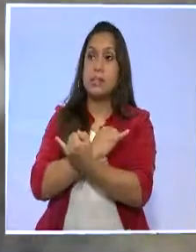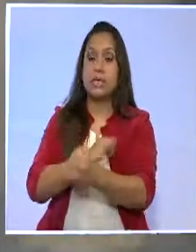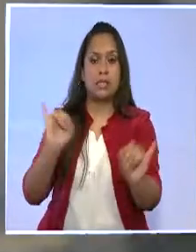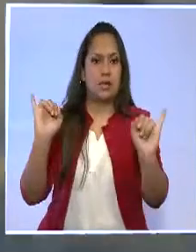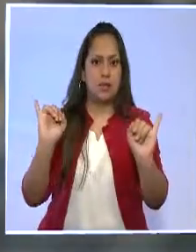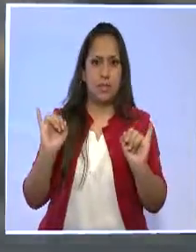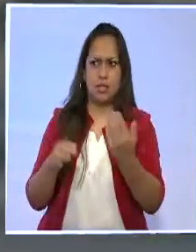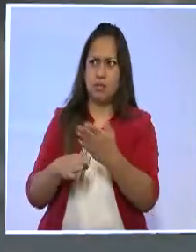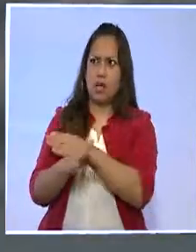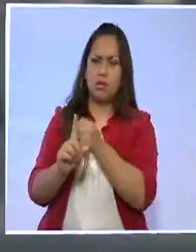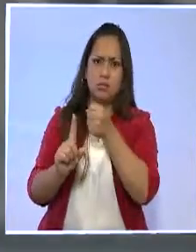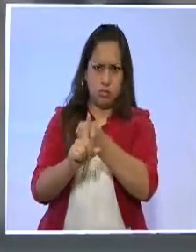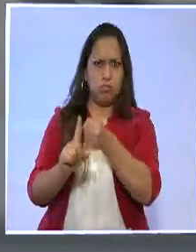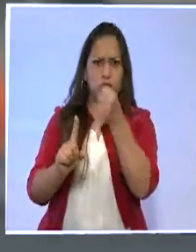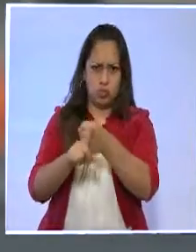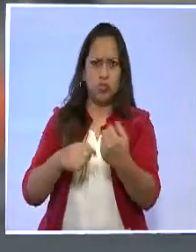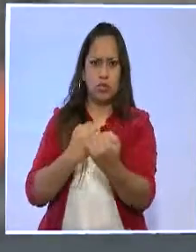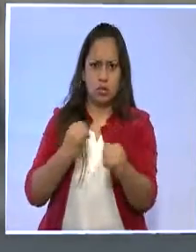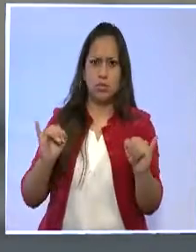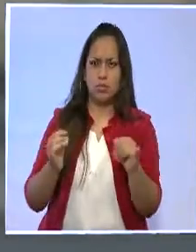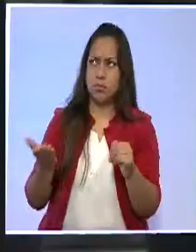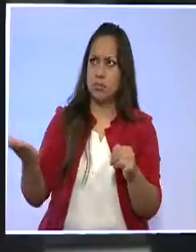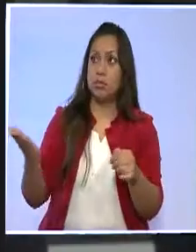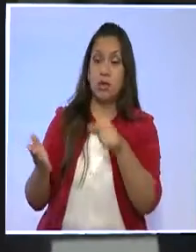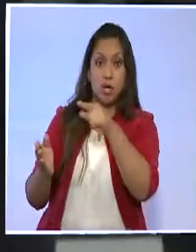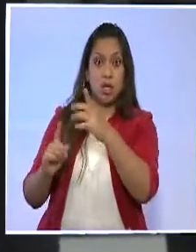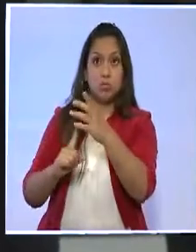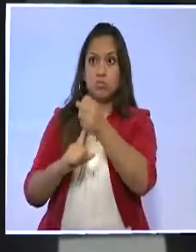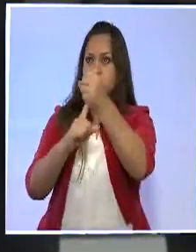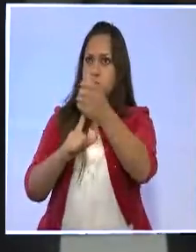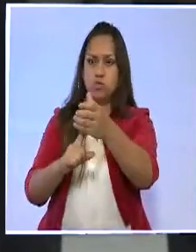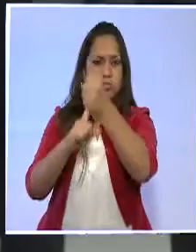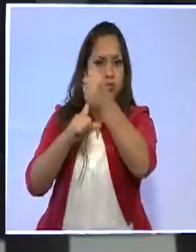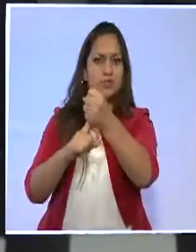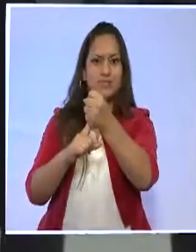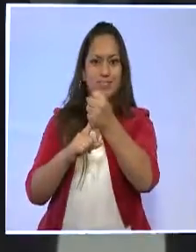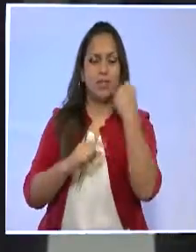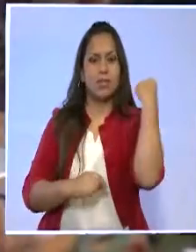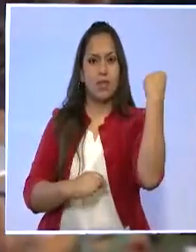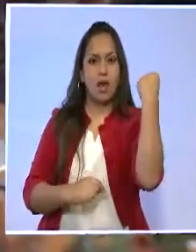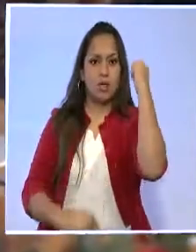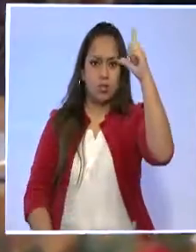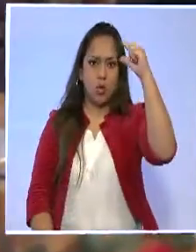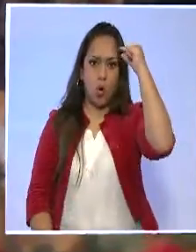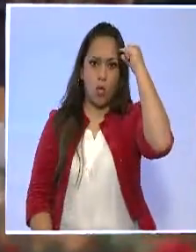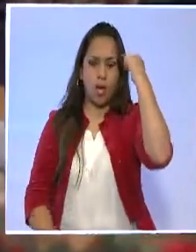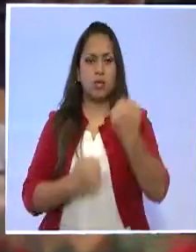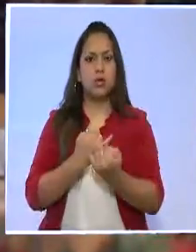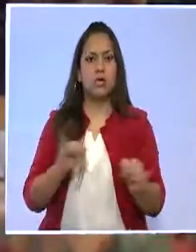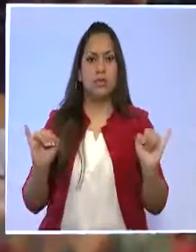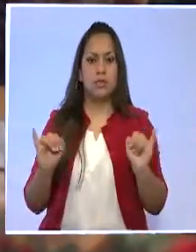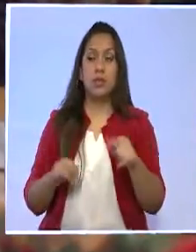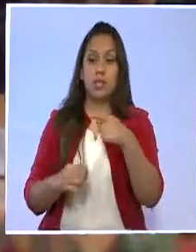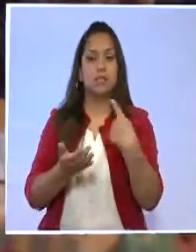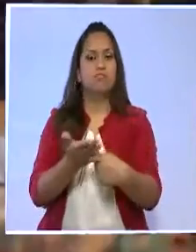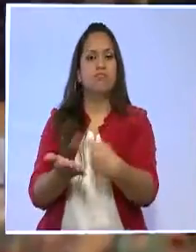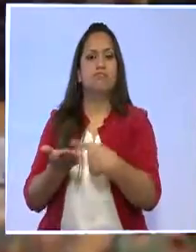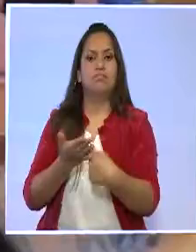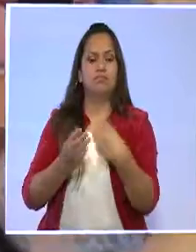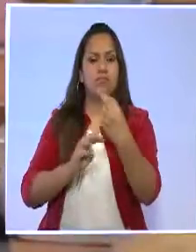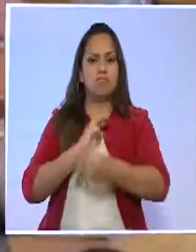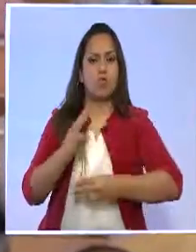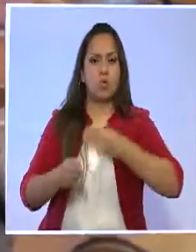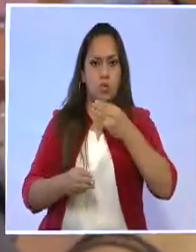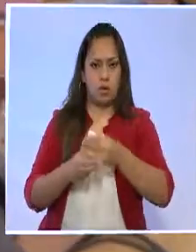y que en base a su autodeterminación han logrado que la soberanía pueda ser un tema en debate mundial la soberanía en la